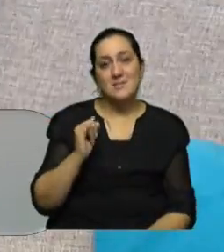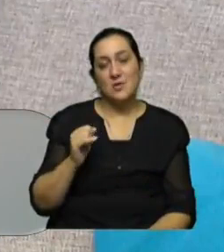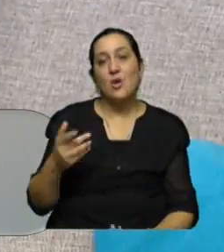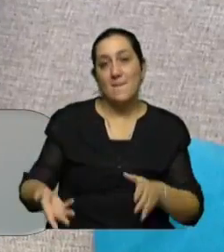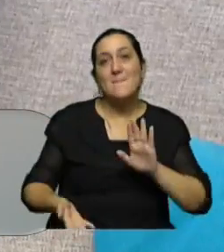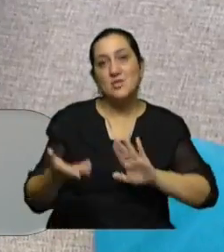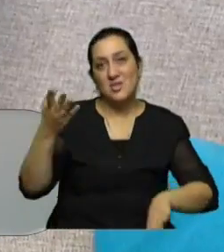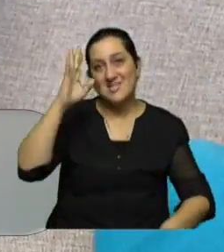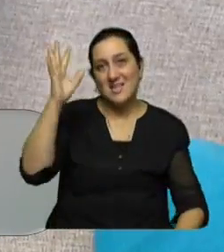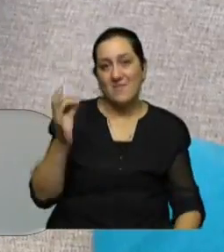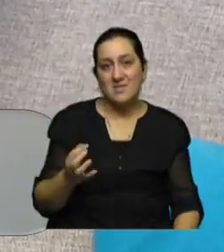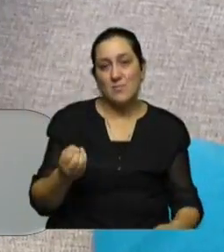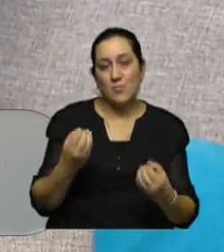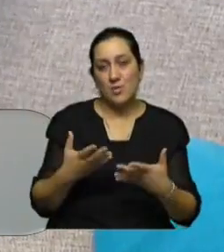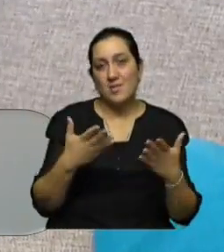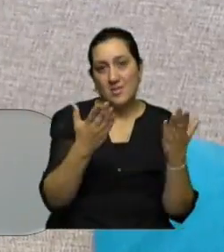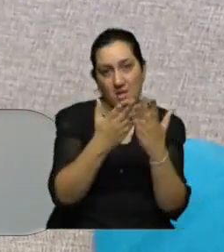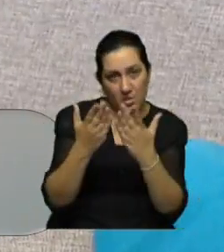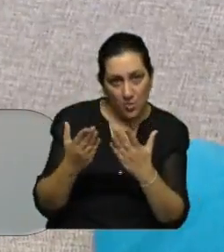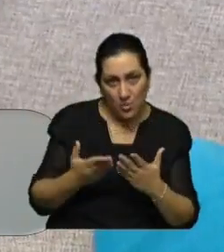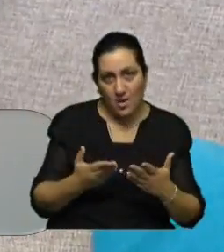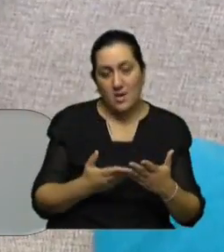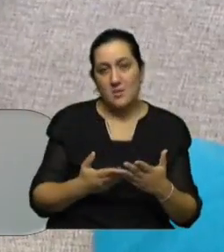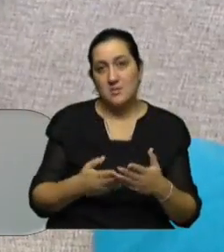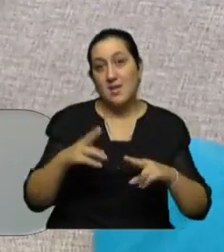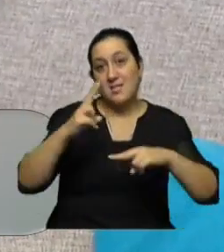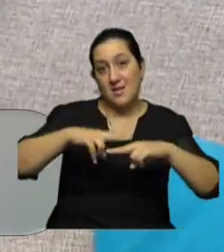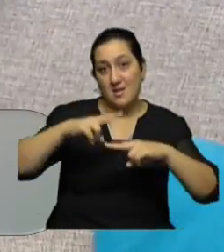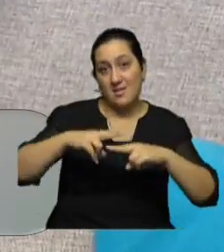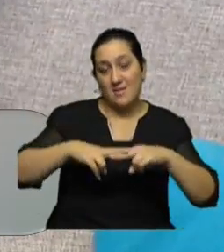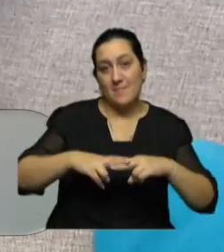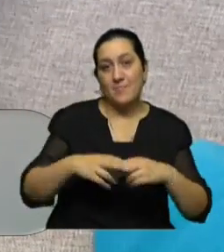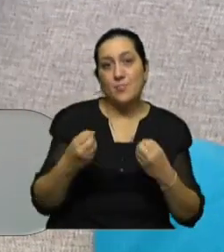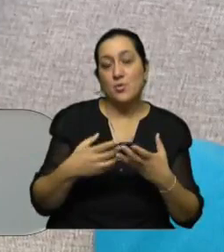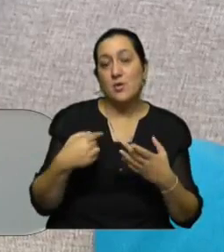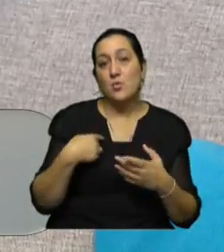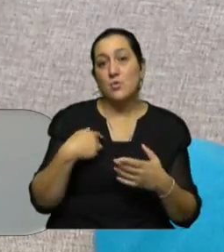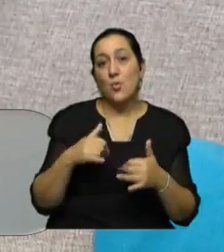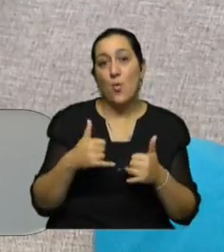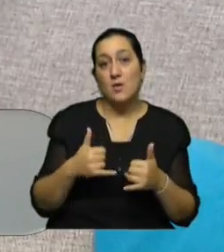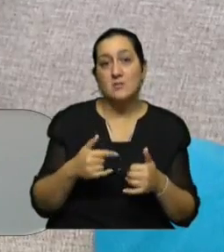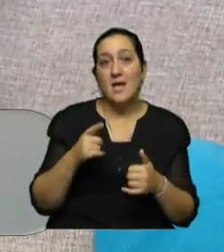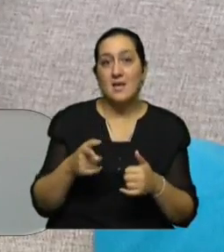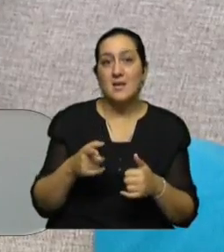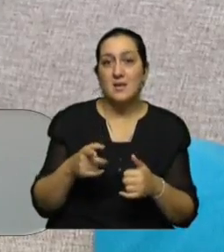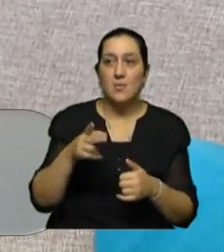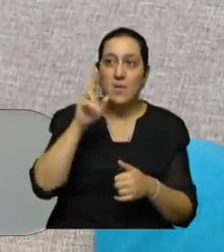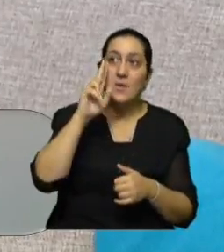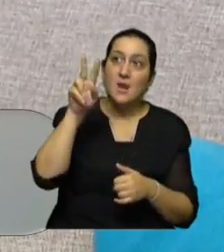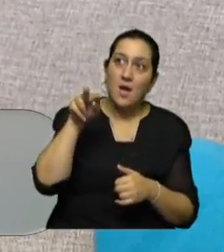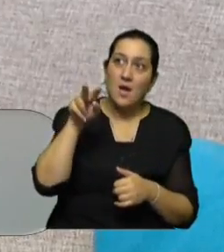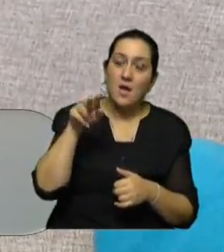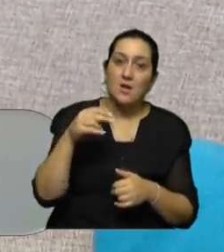porque tenés para estudiar en internet, porque suben nuestras partidas, y ahí podés estudiar qué